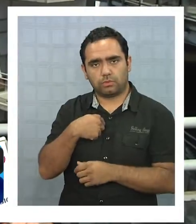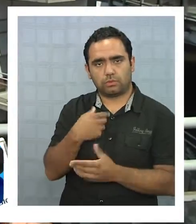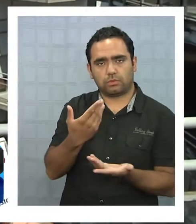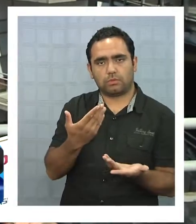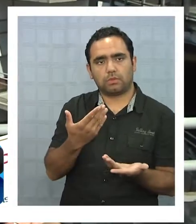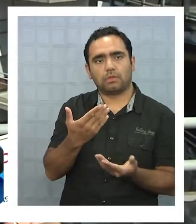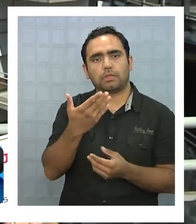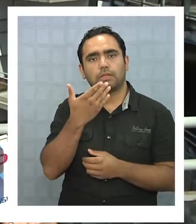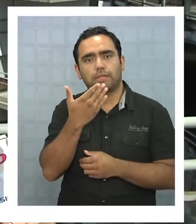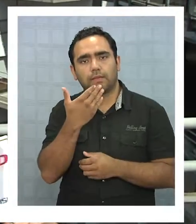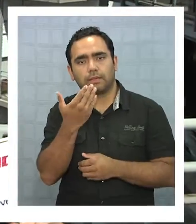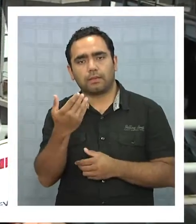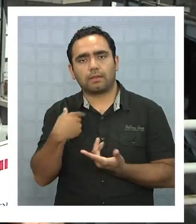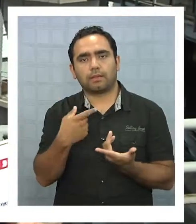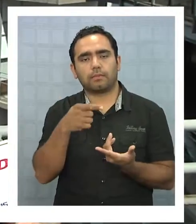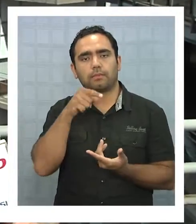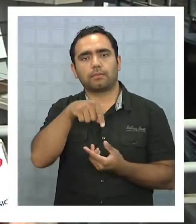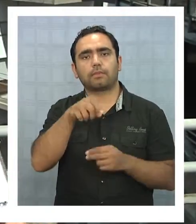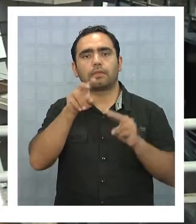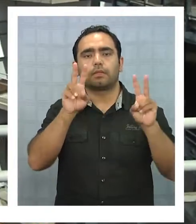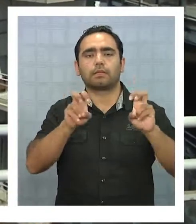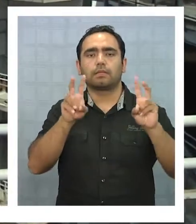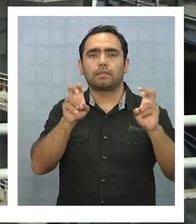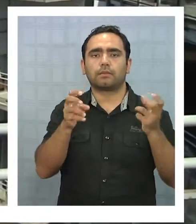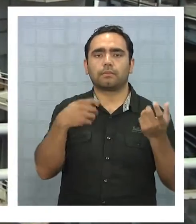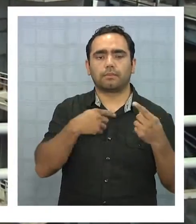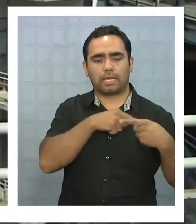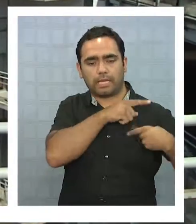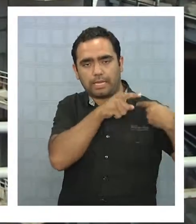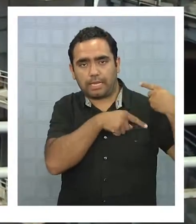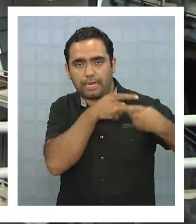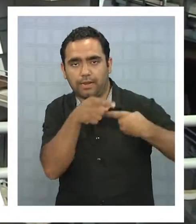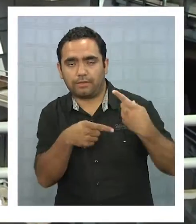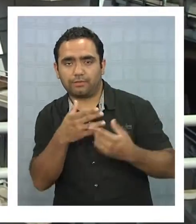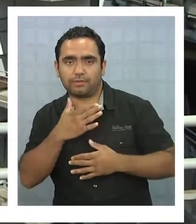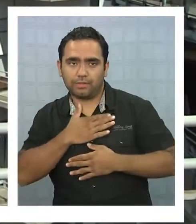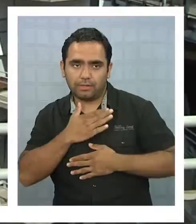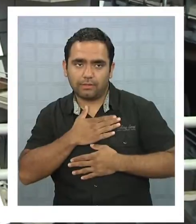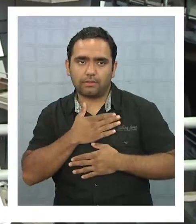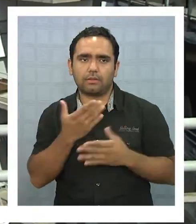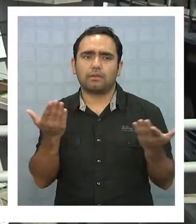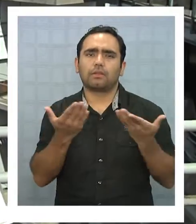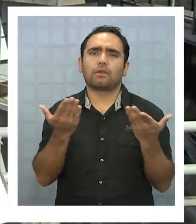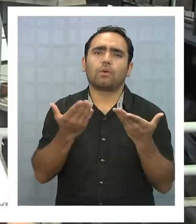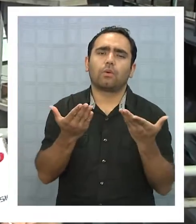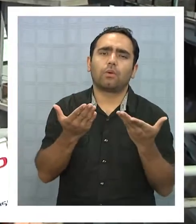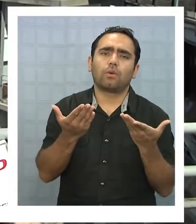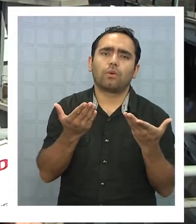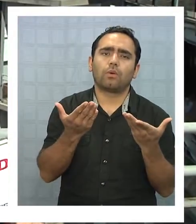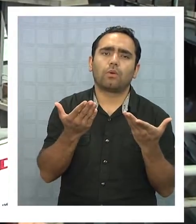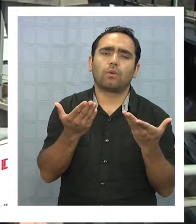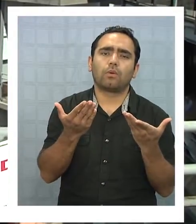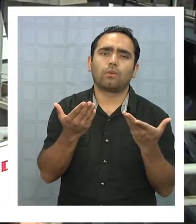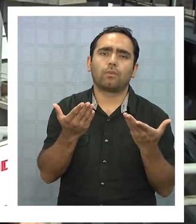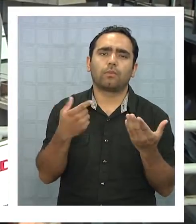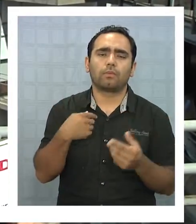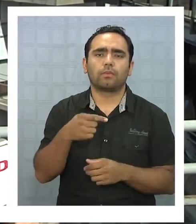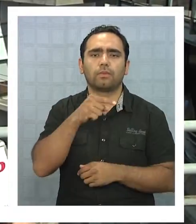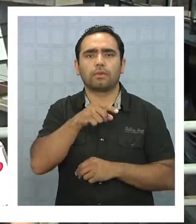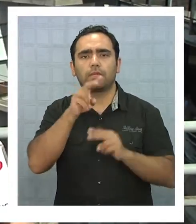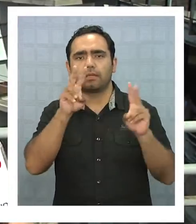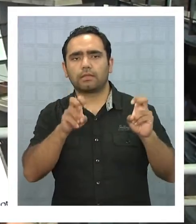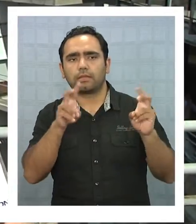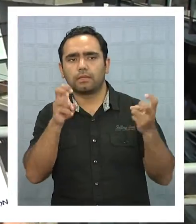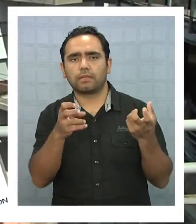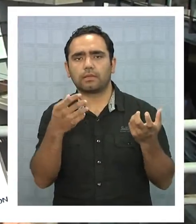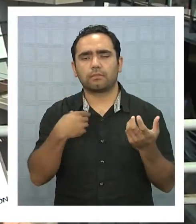que también tener una diferencia generacional, que eso también va dentro de la parte de cómo se va a llevar en sí los